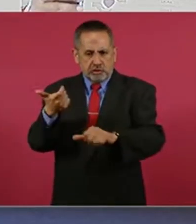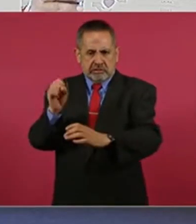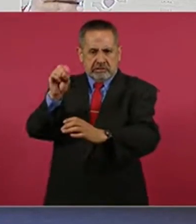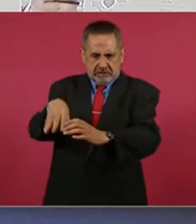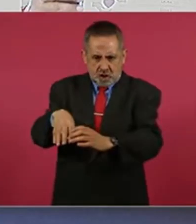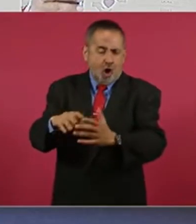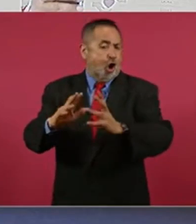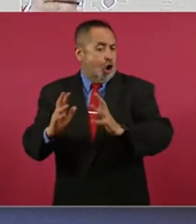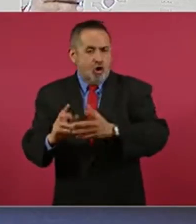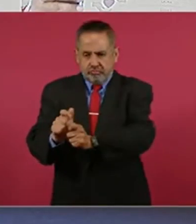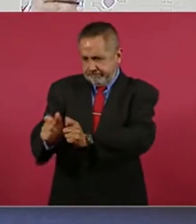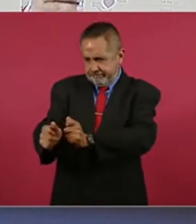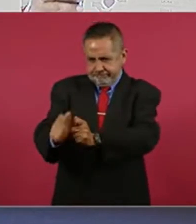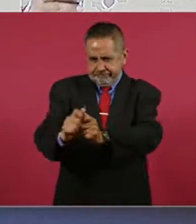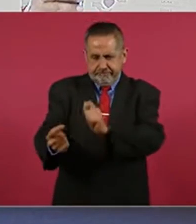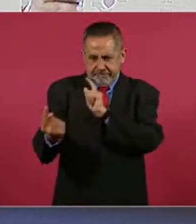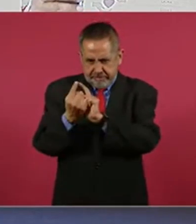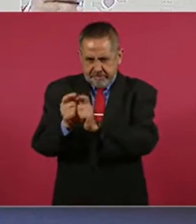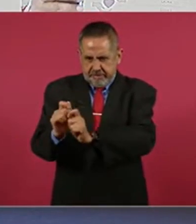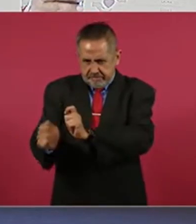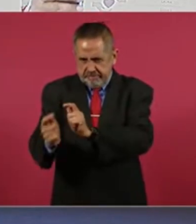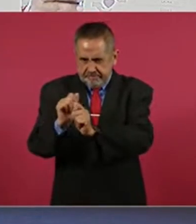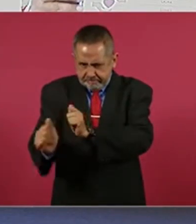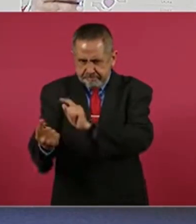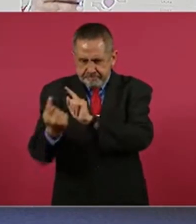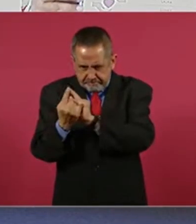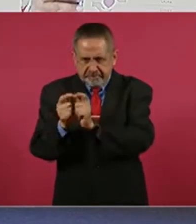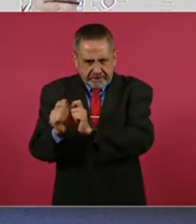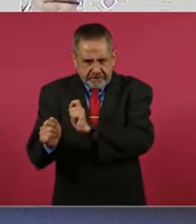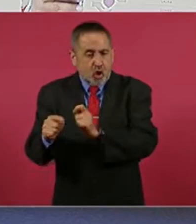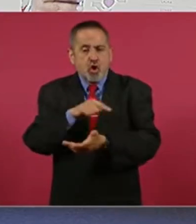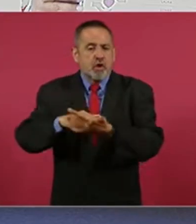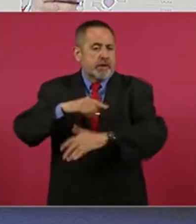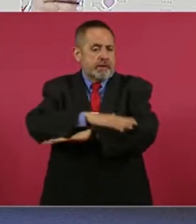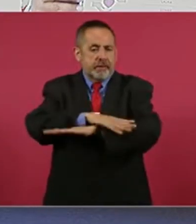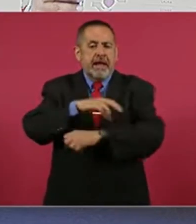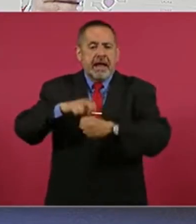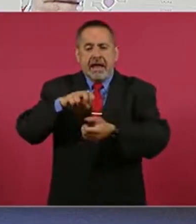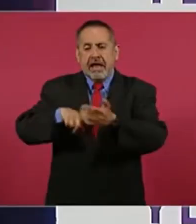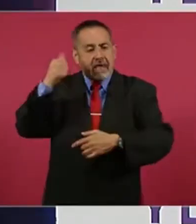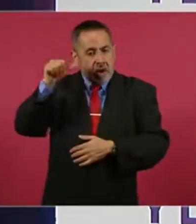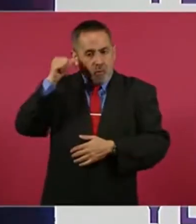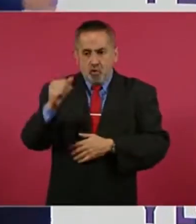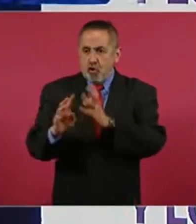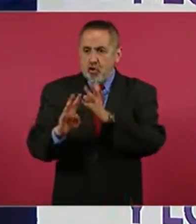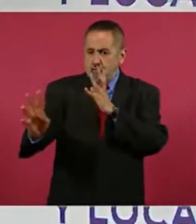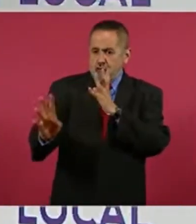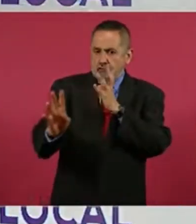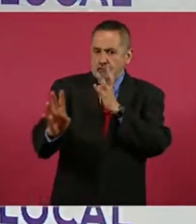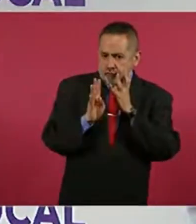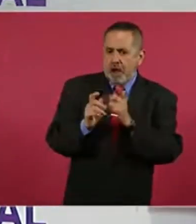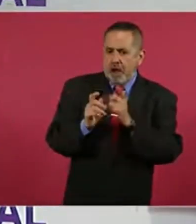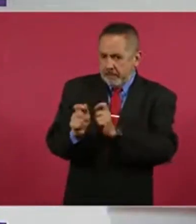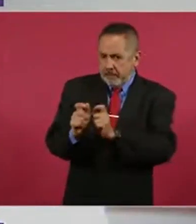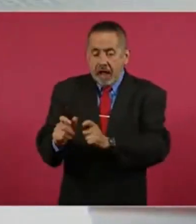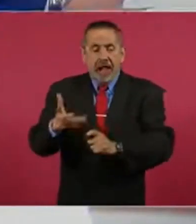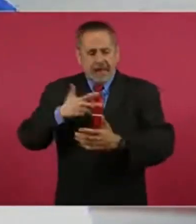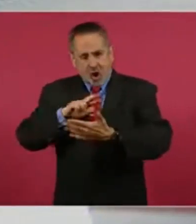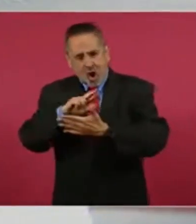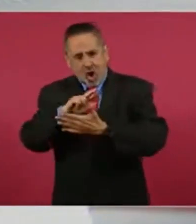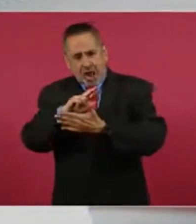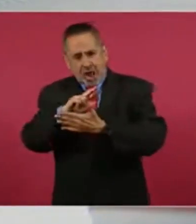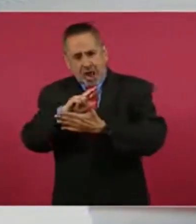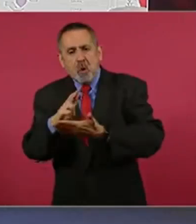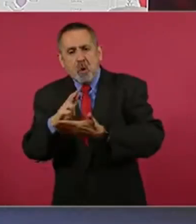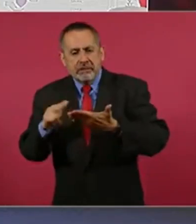efectivo, en módulos que están instalados en Acapulco, pero se tienen los recibos de todos